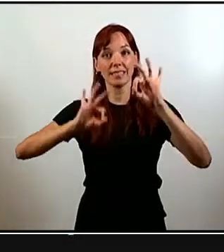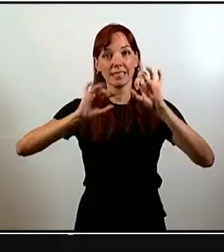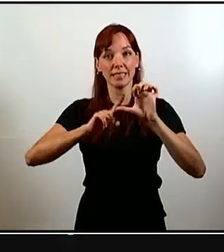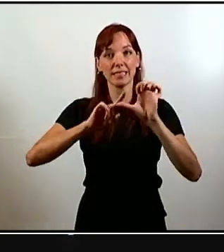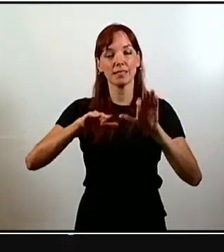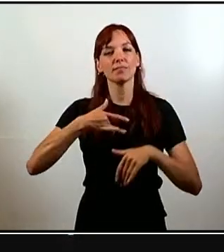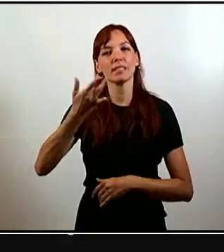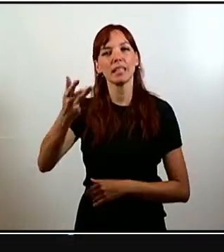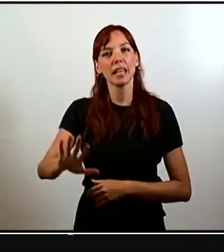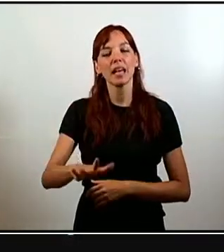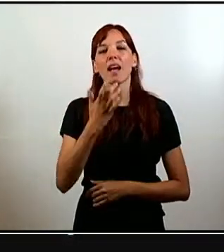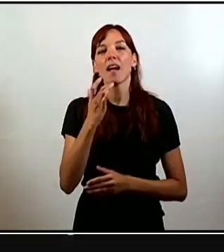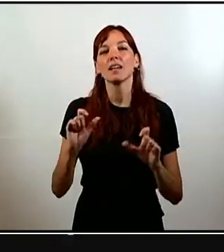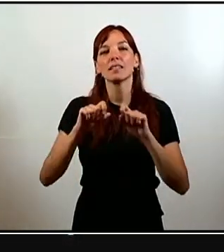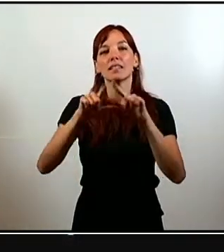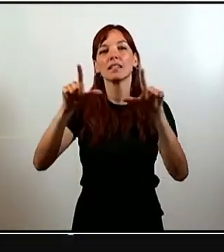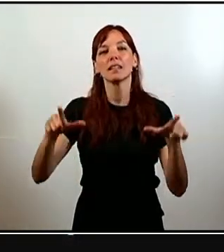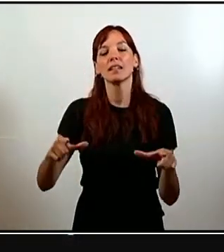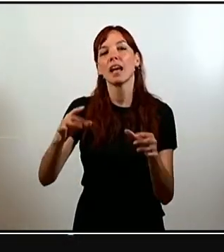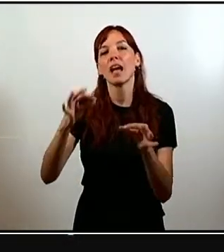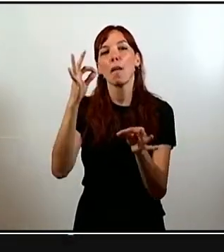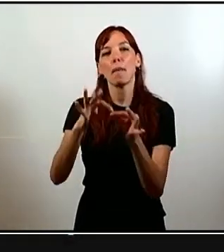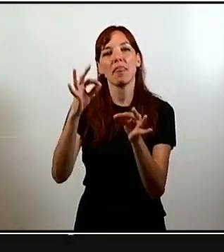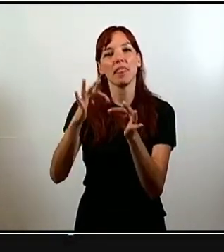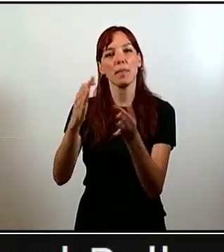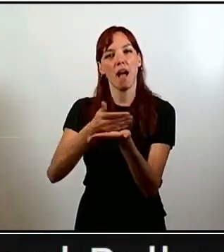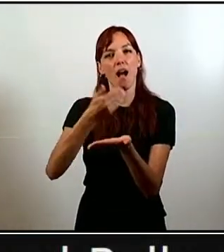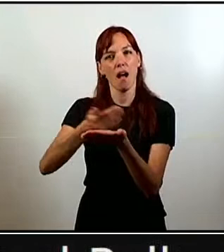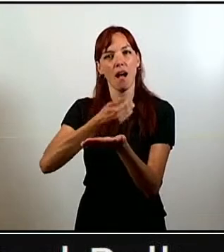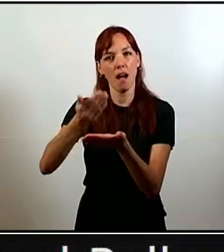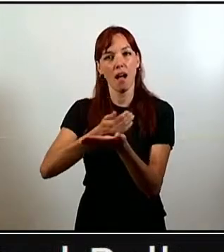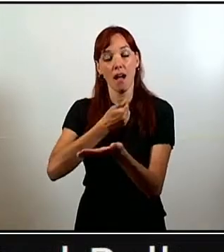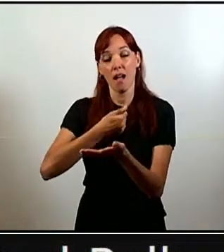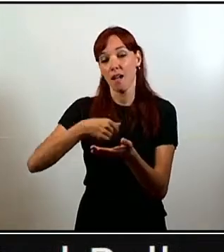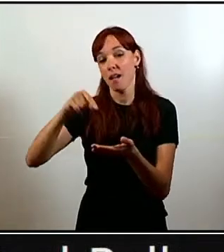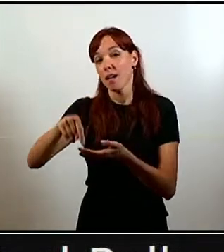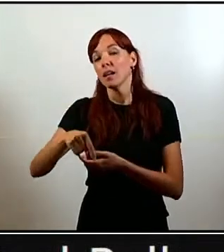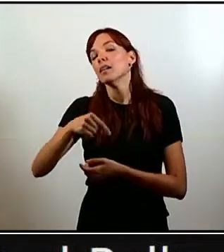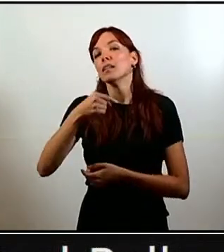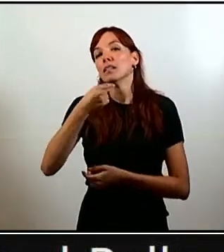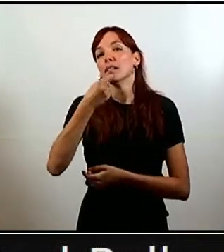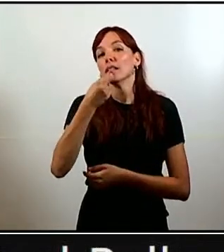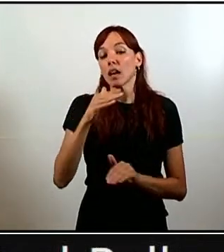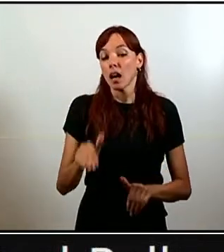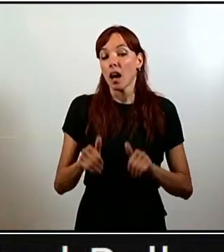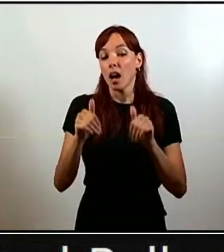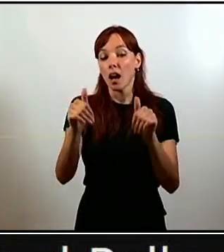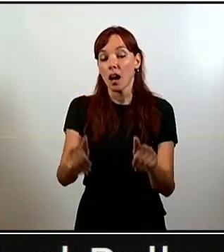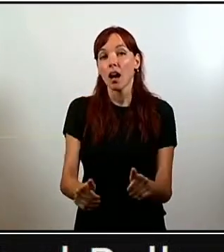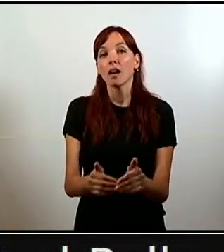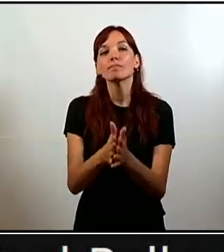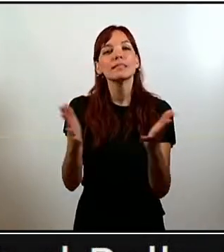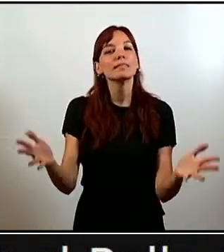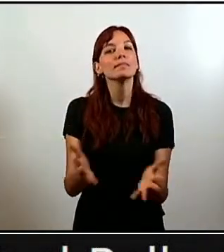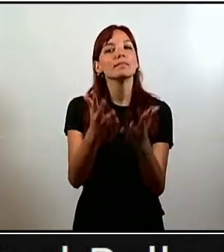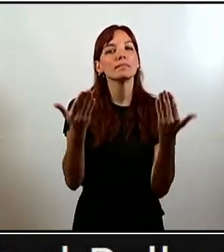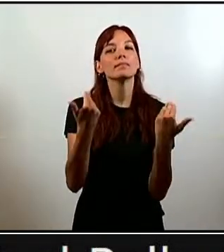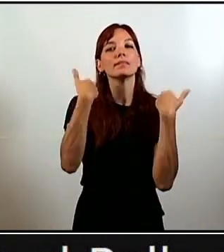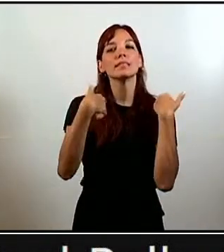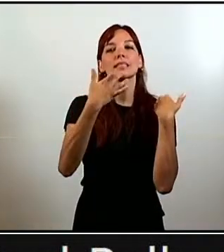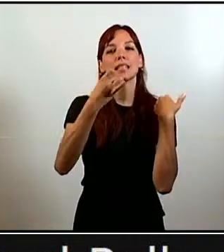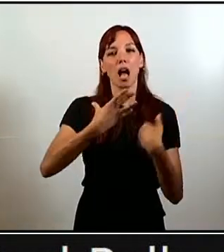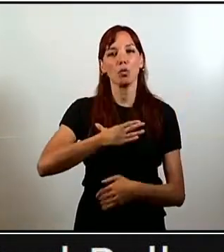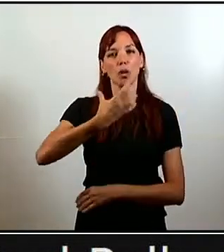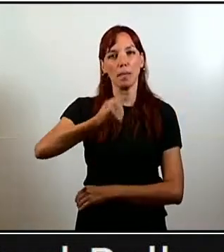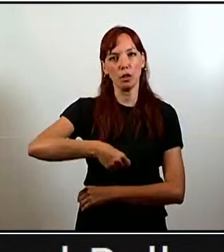Rally de la Vendimia, la emblemática prueba automovilística cuya candidatura ha sido impulsada por el Ayuntamiento de